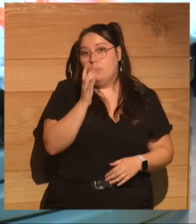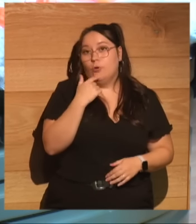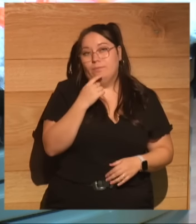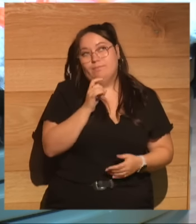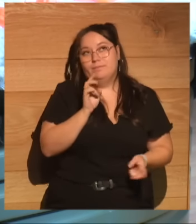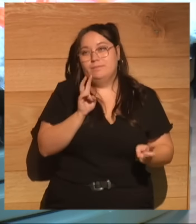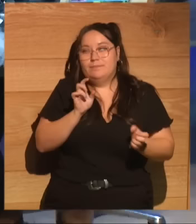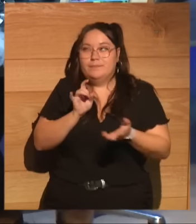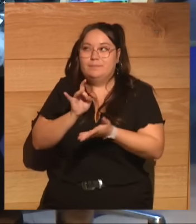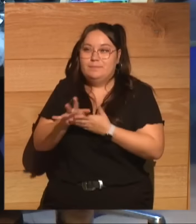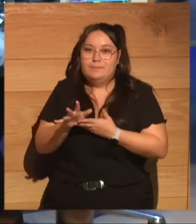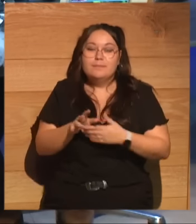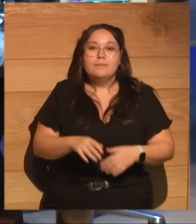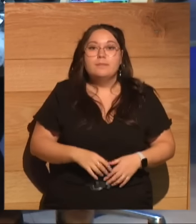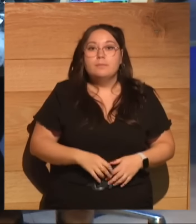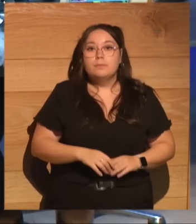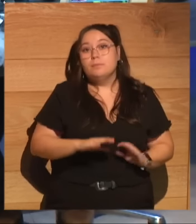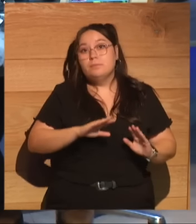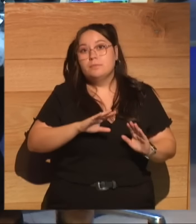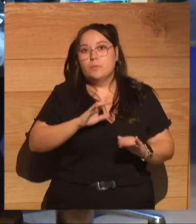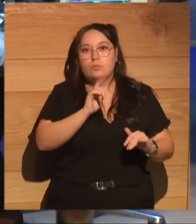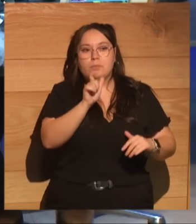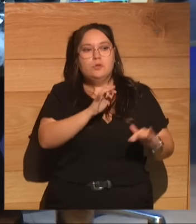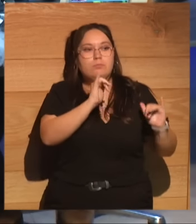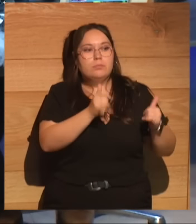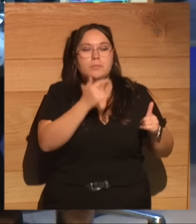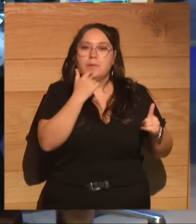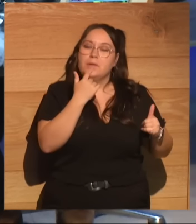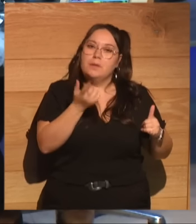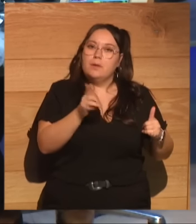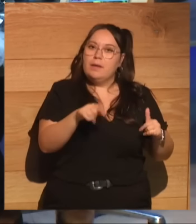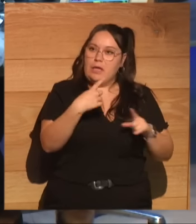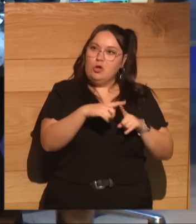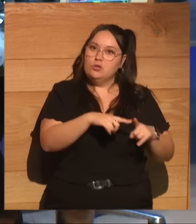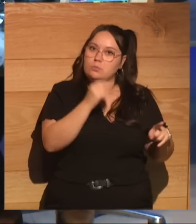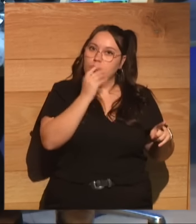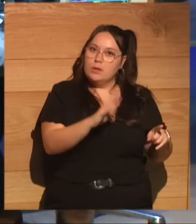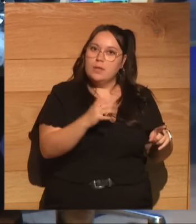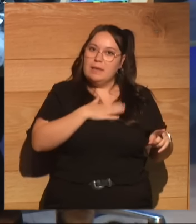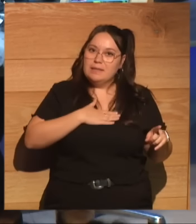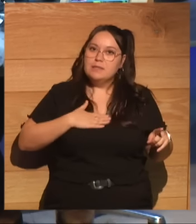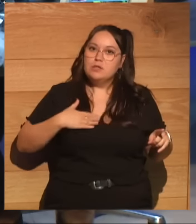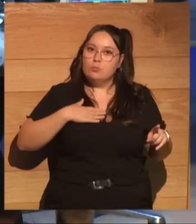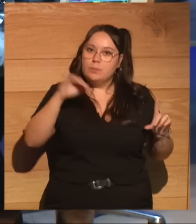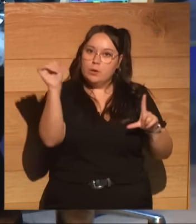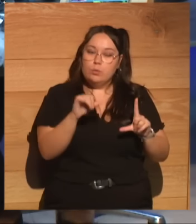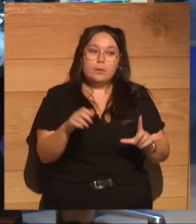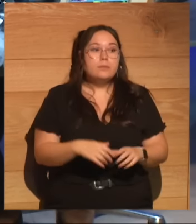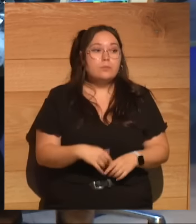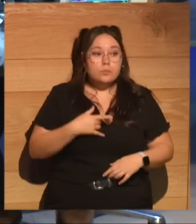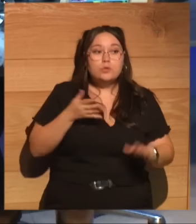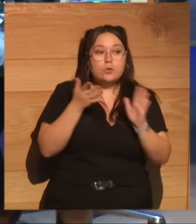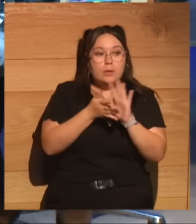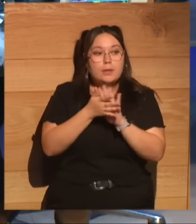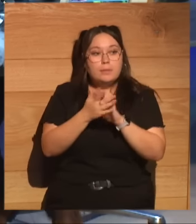ir de Disney, le hacen irse de Disney, pero llega alguien y dice, aquí había cosas y las quiero en mi película, ¿no? Y eso es lo que